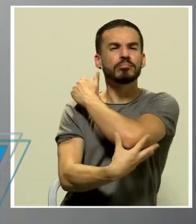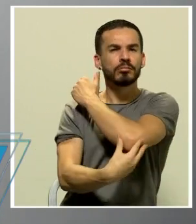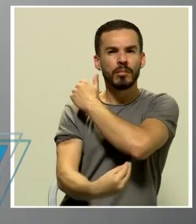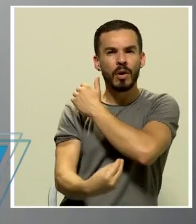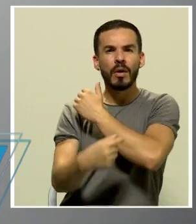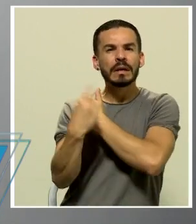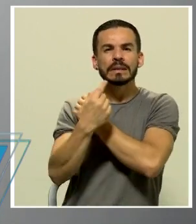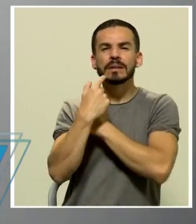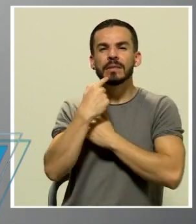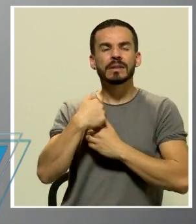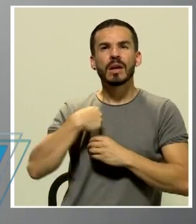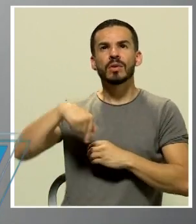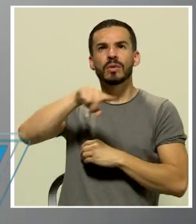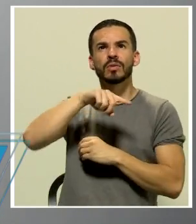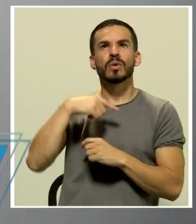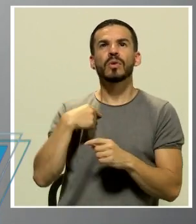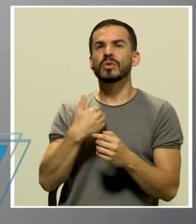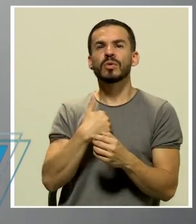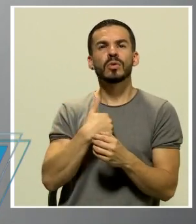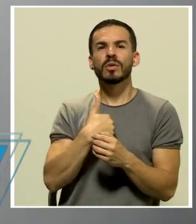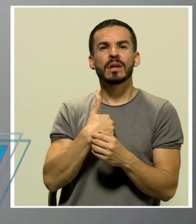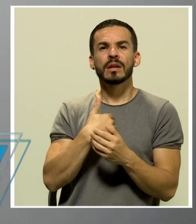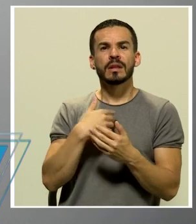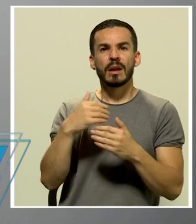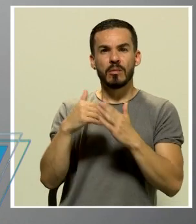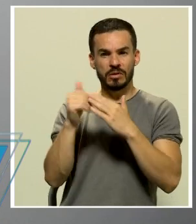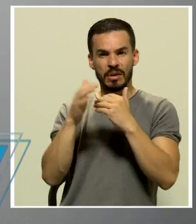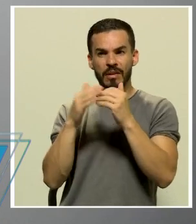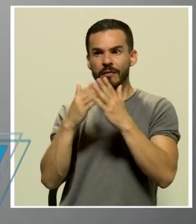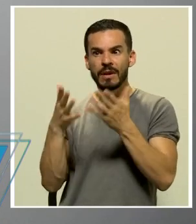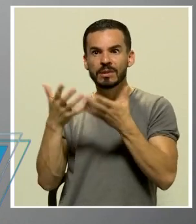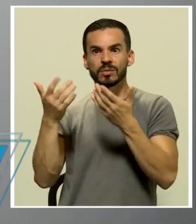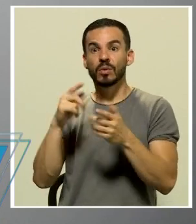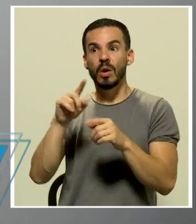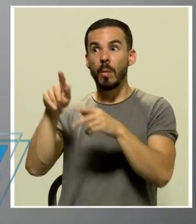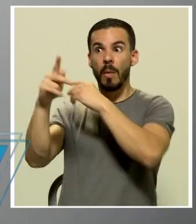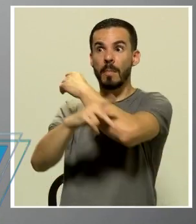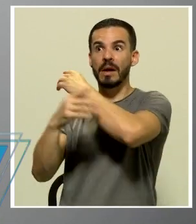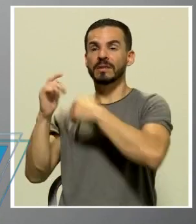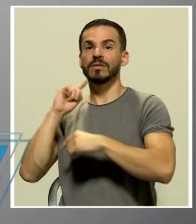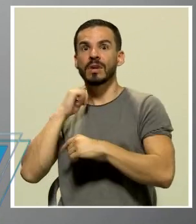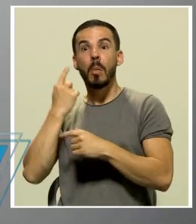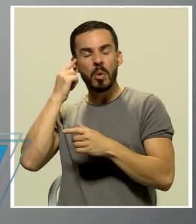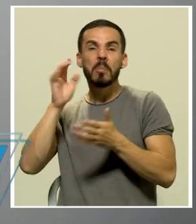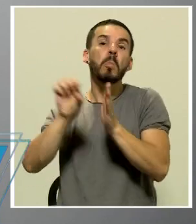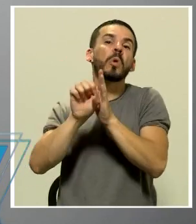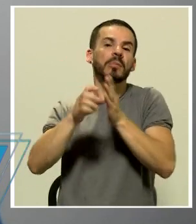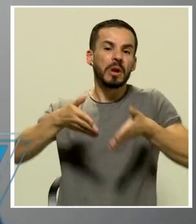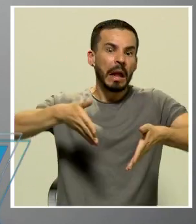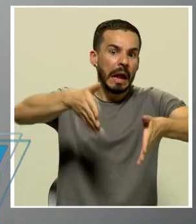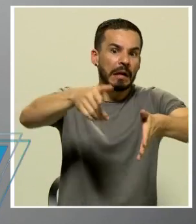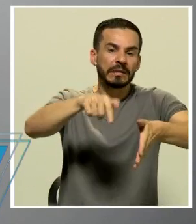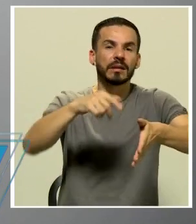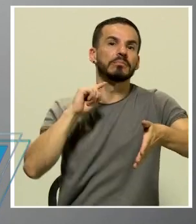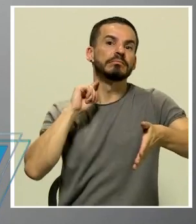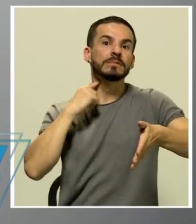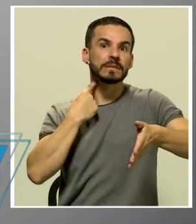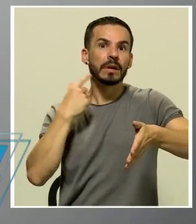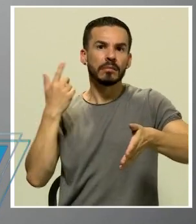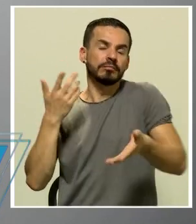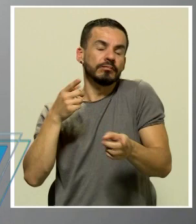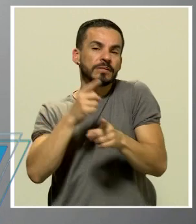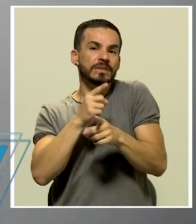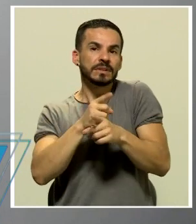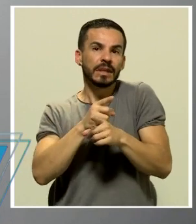nos decían que nosotros no podíamos tener infraestructura como en los países ricos porque las carreteras son muy caras. Y eso es cierto.